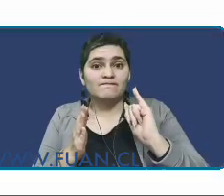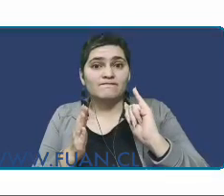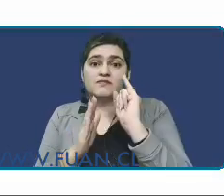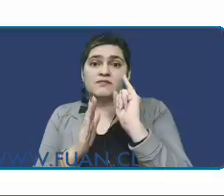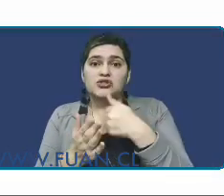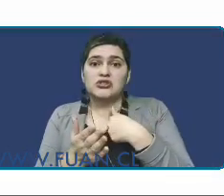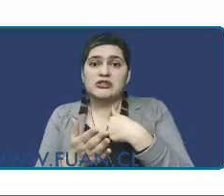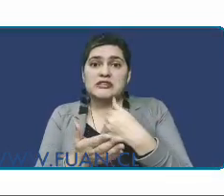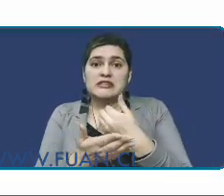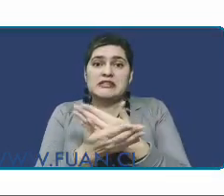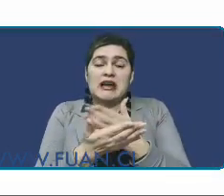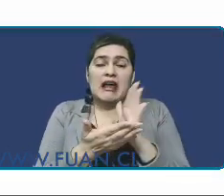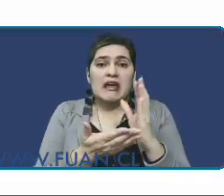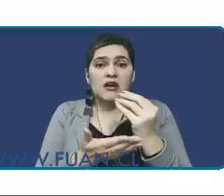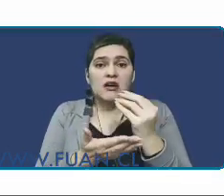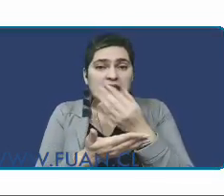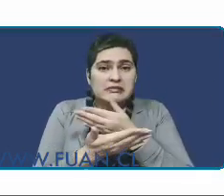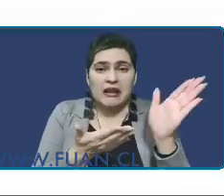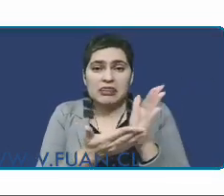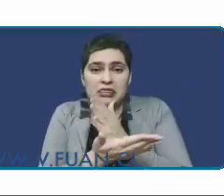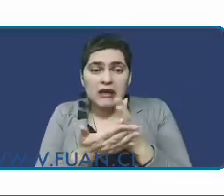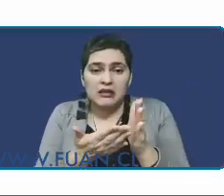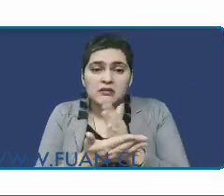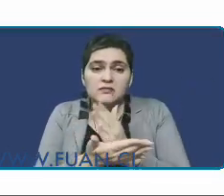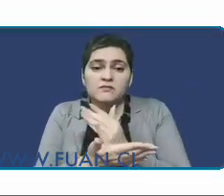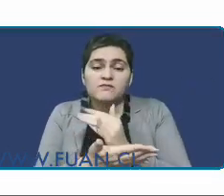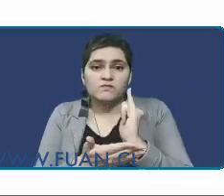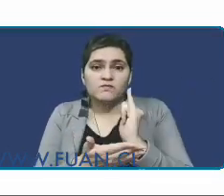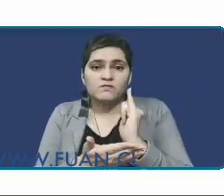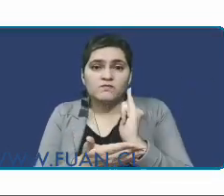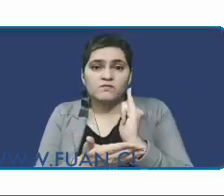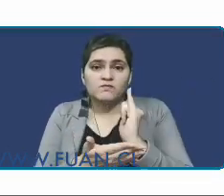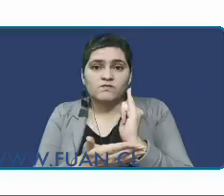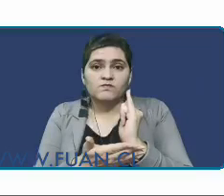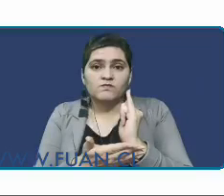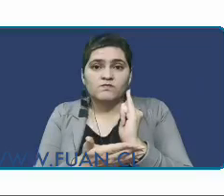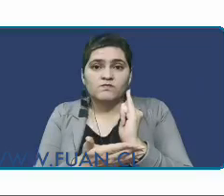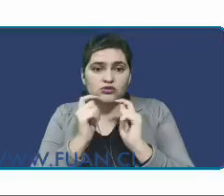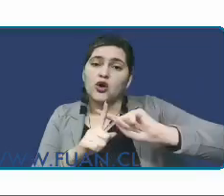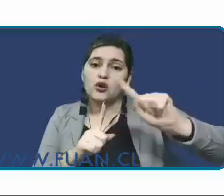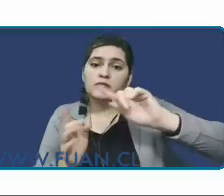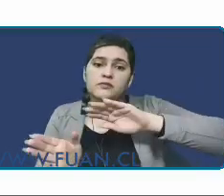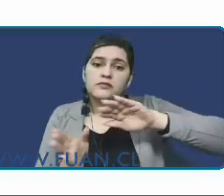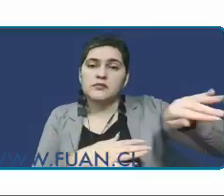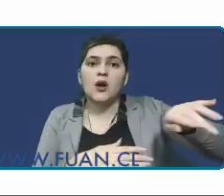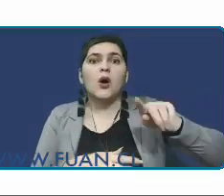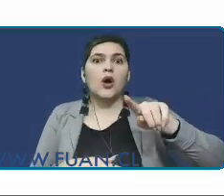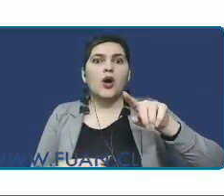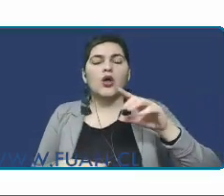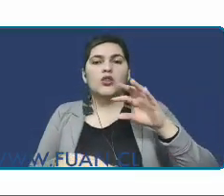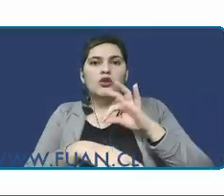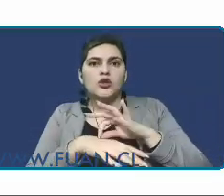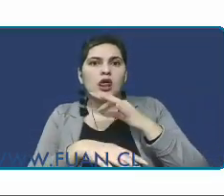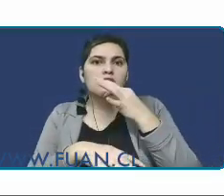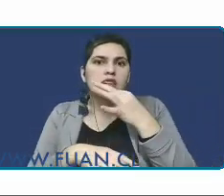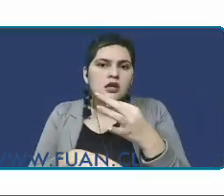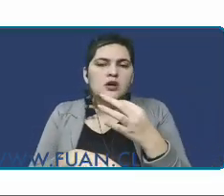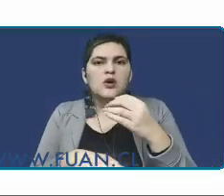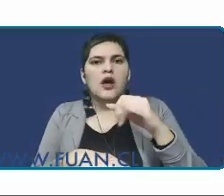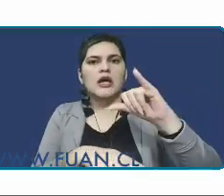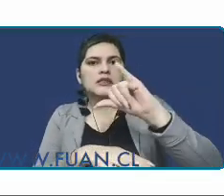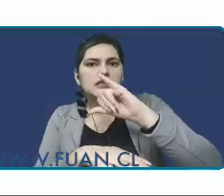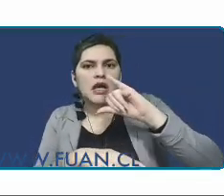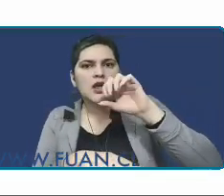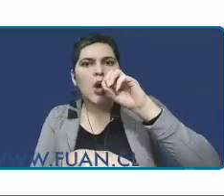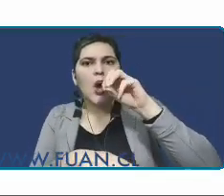¿ya? Y por otro lado, hoy la doctora dijo que los aceites omega, las vitaminas, esos estudios sí son